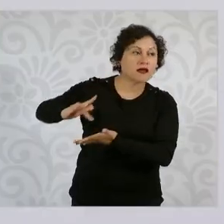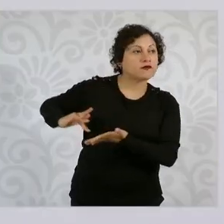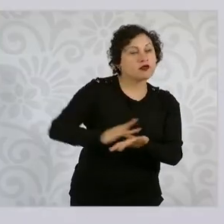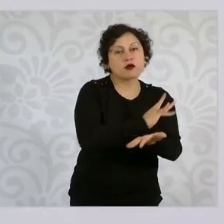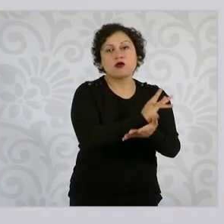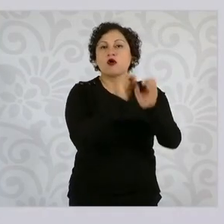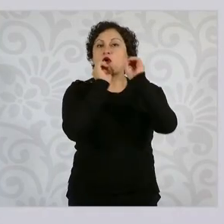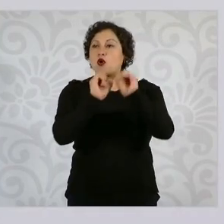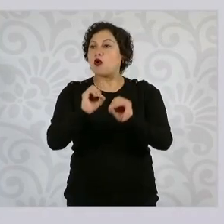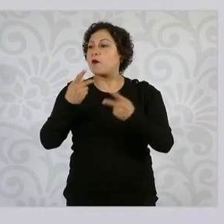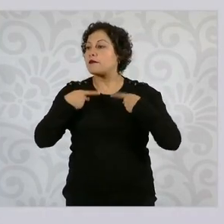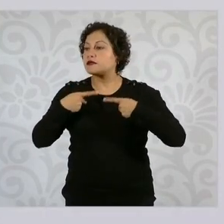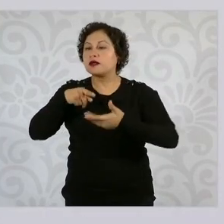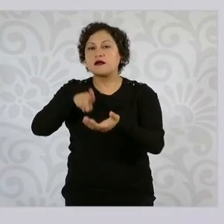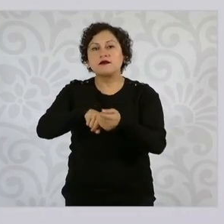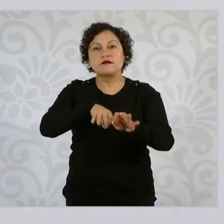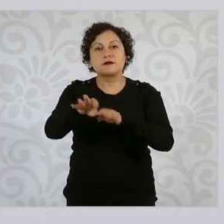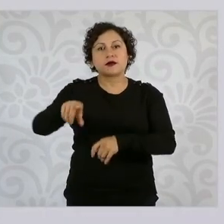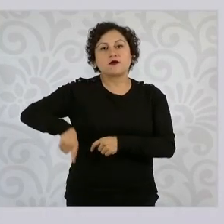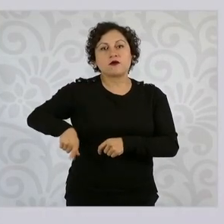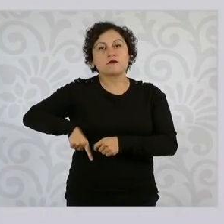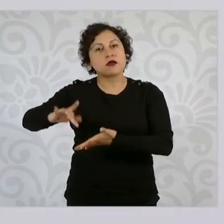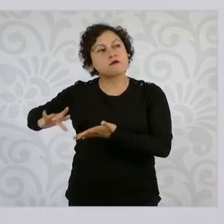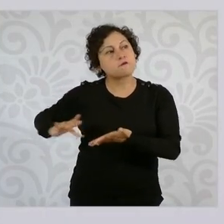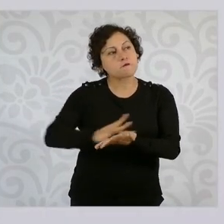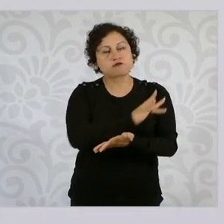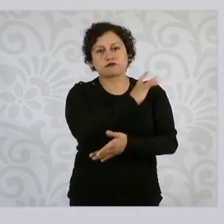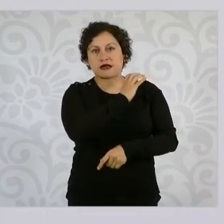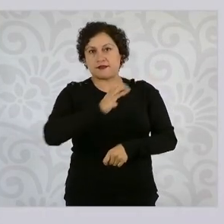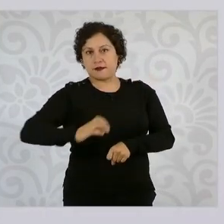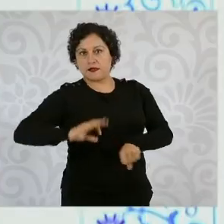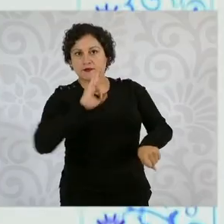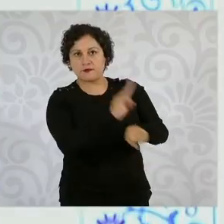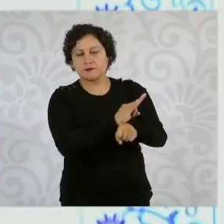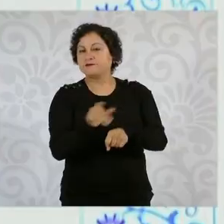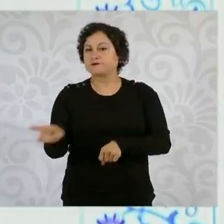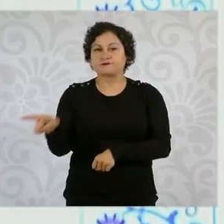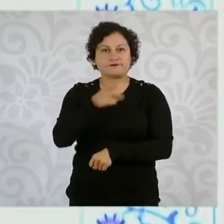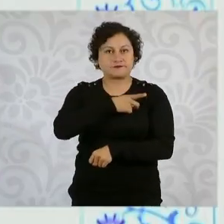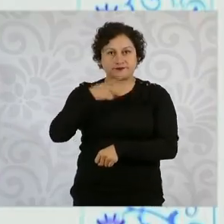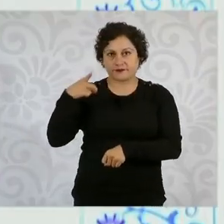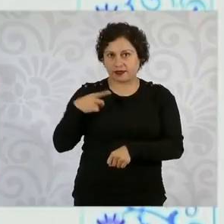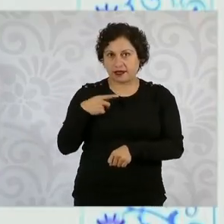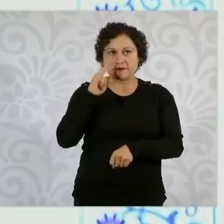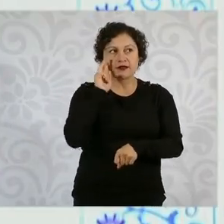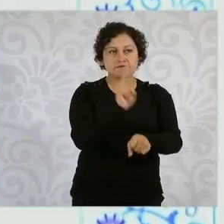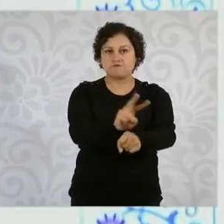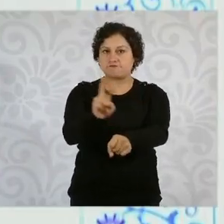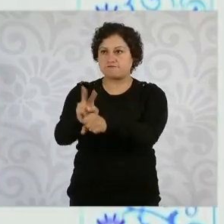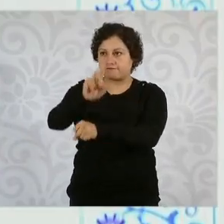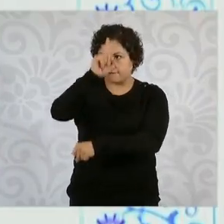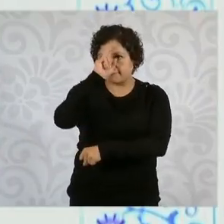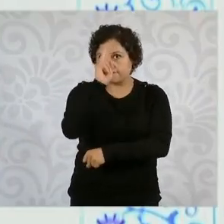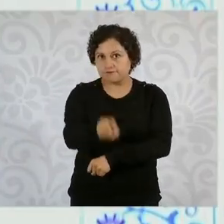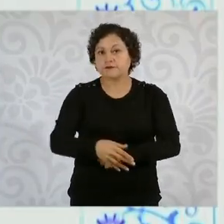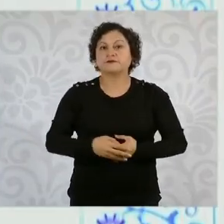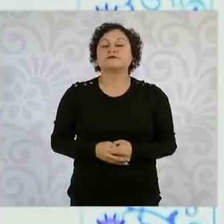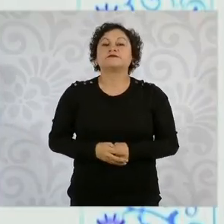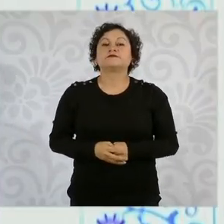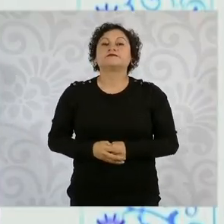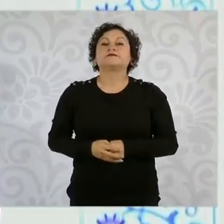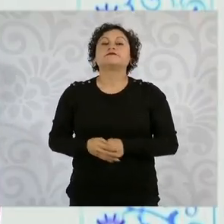de proselitismo o posicionamiento a favor o en contra de candidatura alguna. En relación a